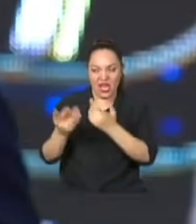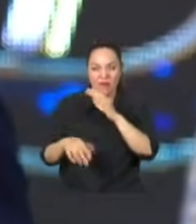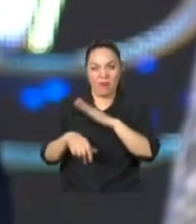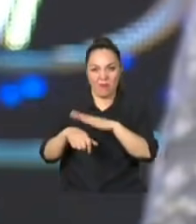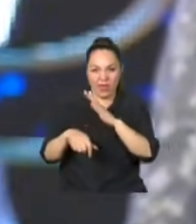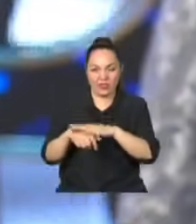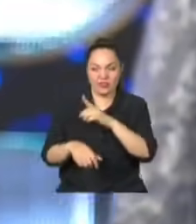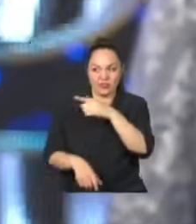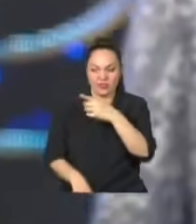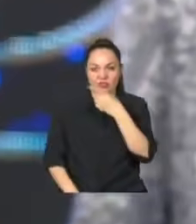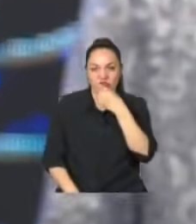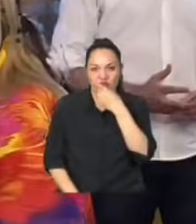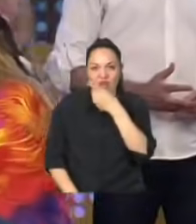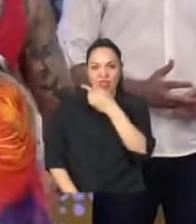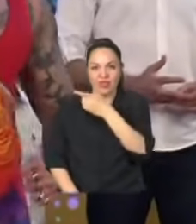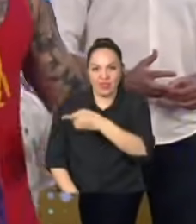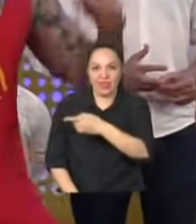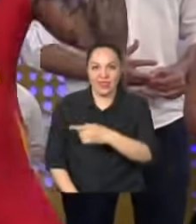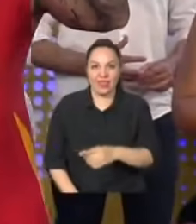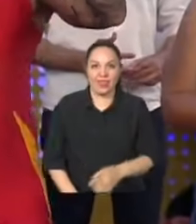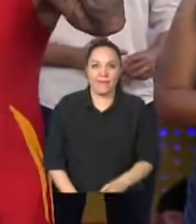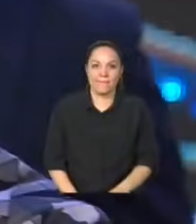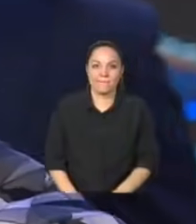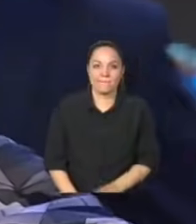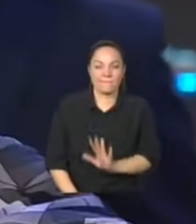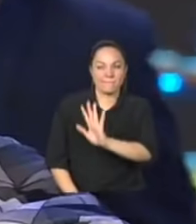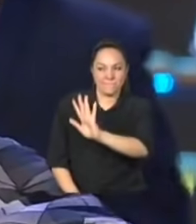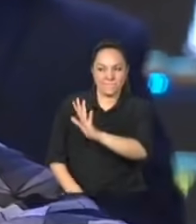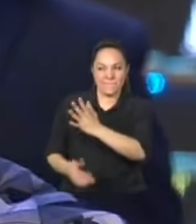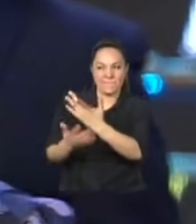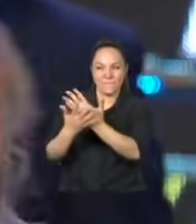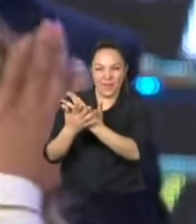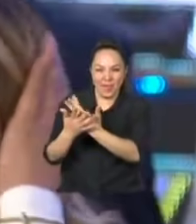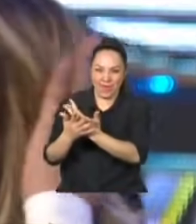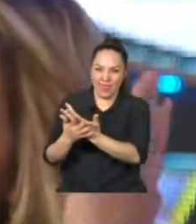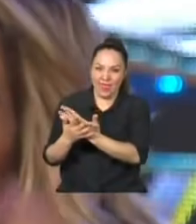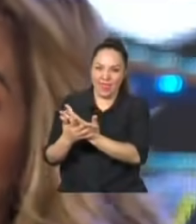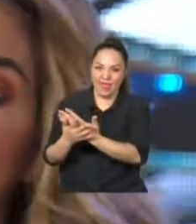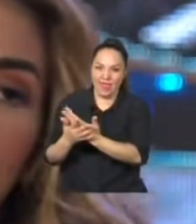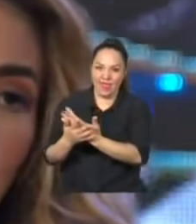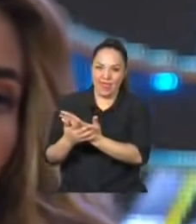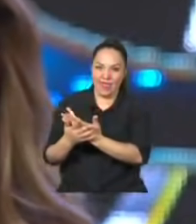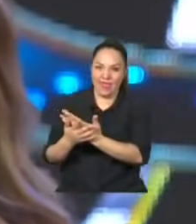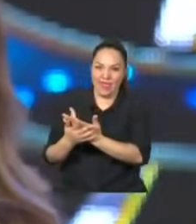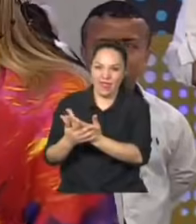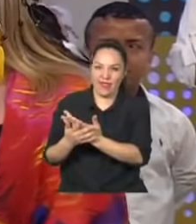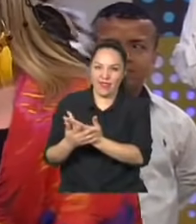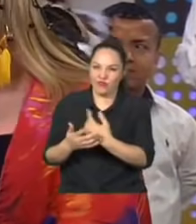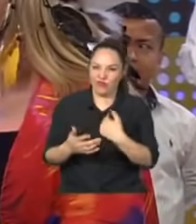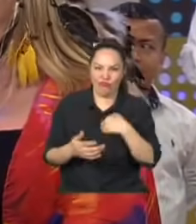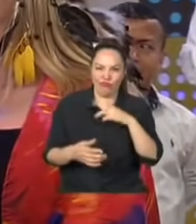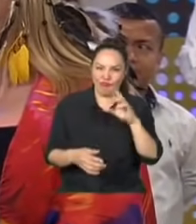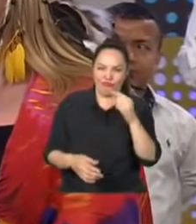ven, acércate. Yo fuera de cámara le dije, espérame tantito. O sea, ¿qué me andas grabando? ¿No te reclamé?